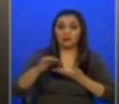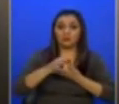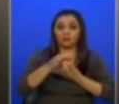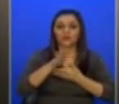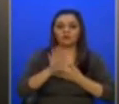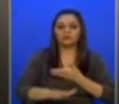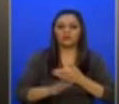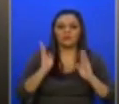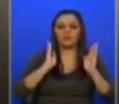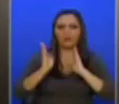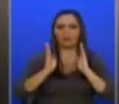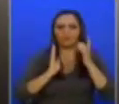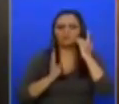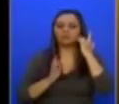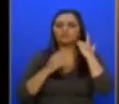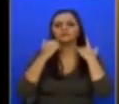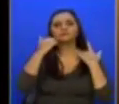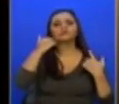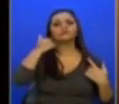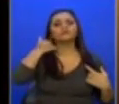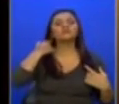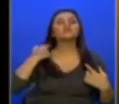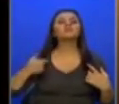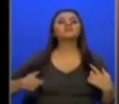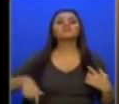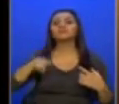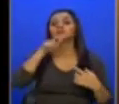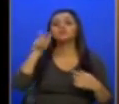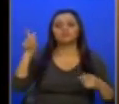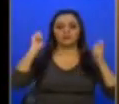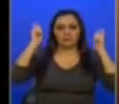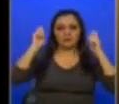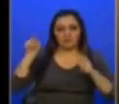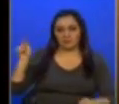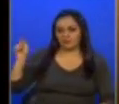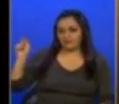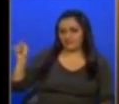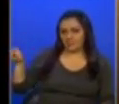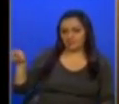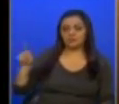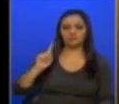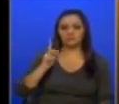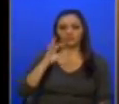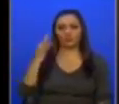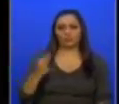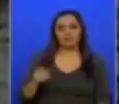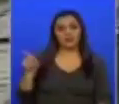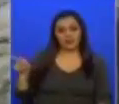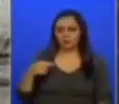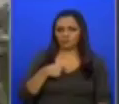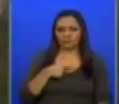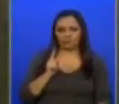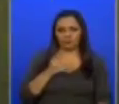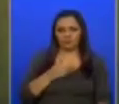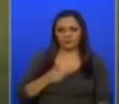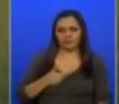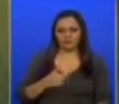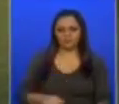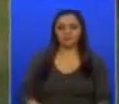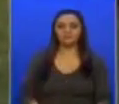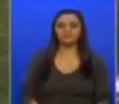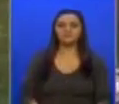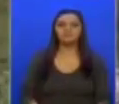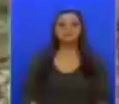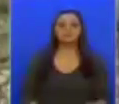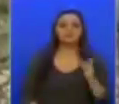rurales del cantón Babaoyo. Fue el alcalde quien lo ofreció y no ha cumplido. Los habitantes de la